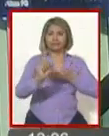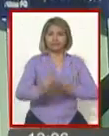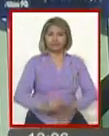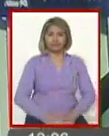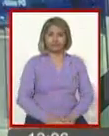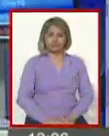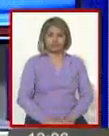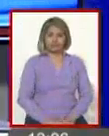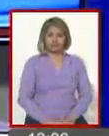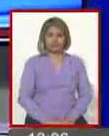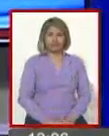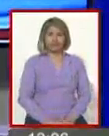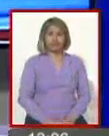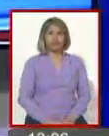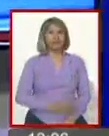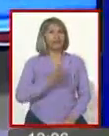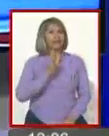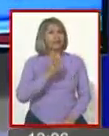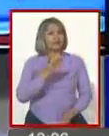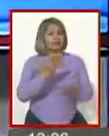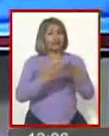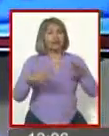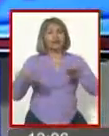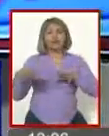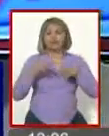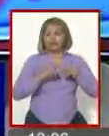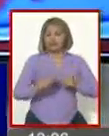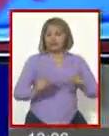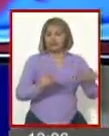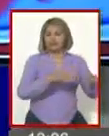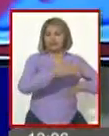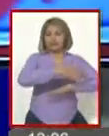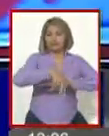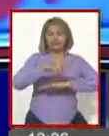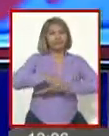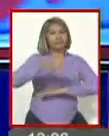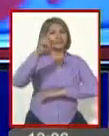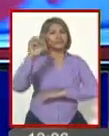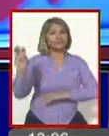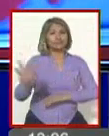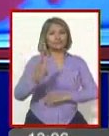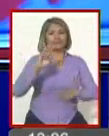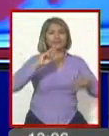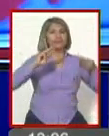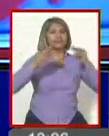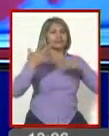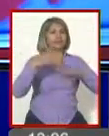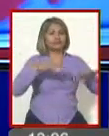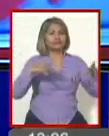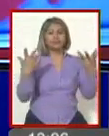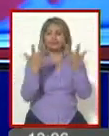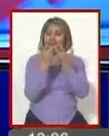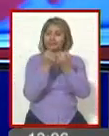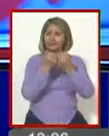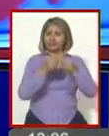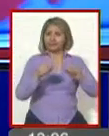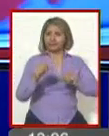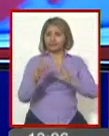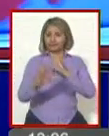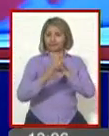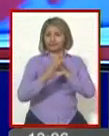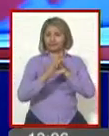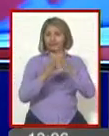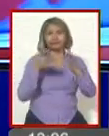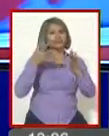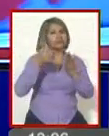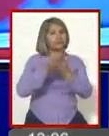semana. Hablamos ahora de hechos de tránsito. En la carretera al norte, entre Guarnes y Montero, se registró un accidente entre un